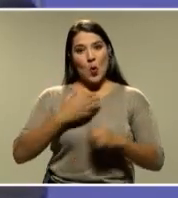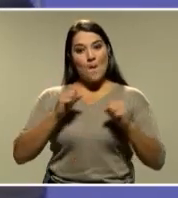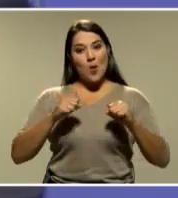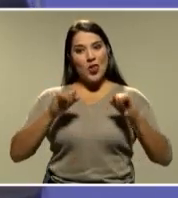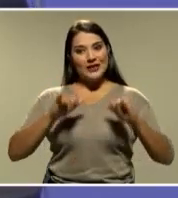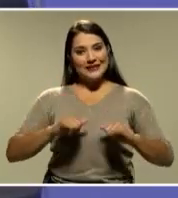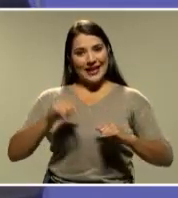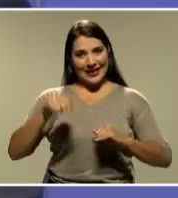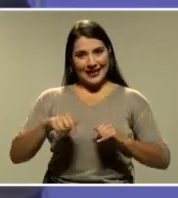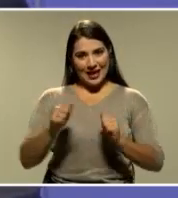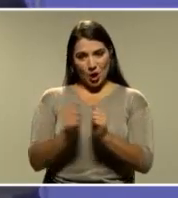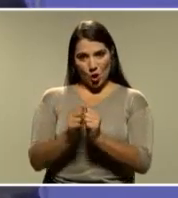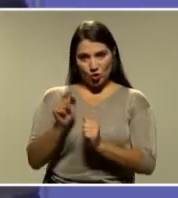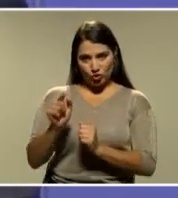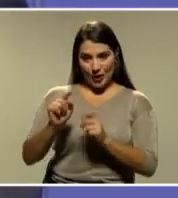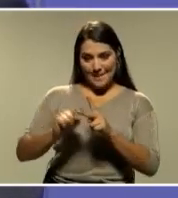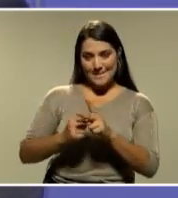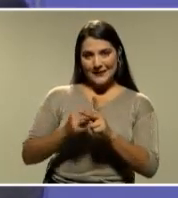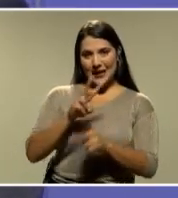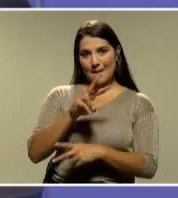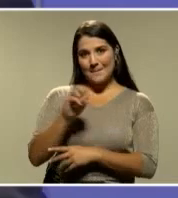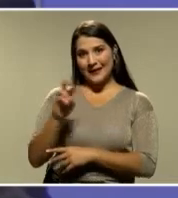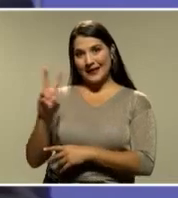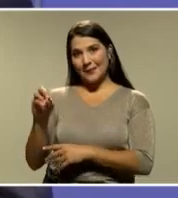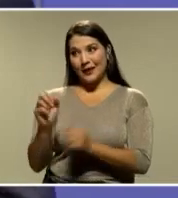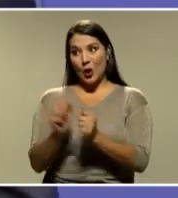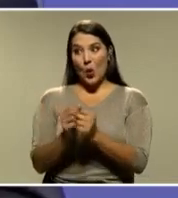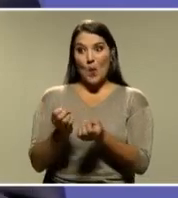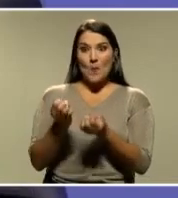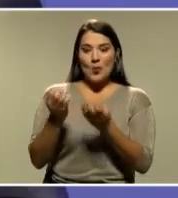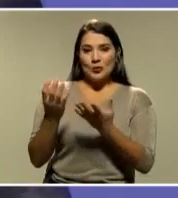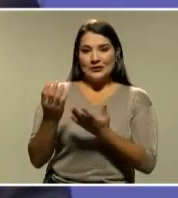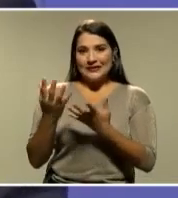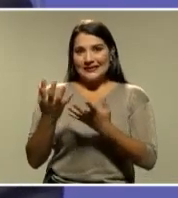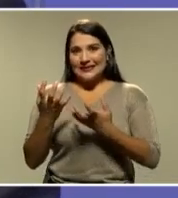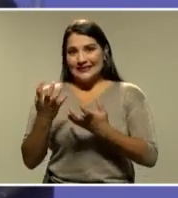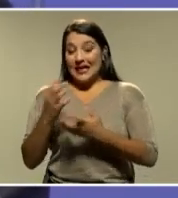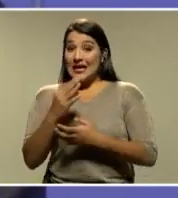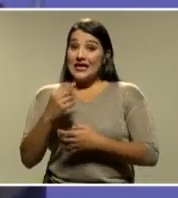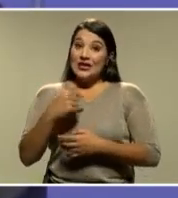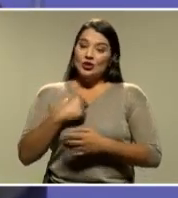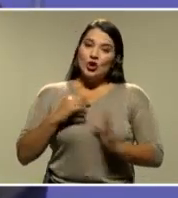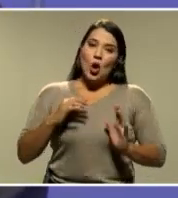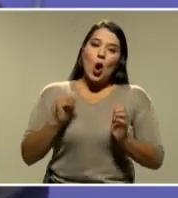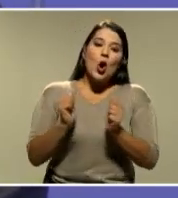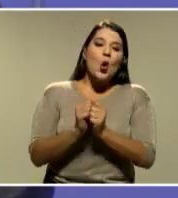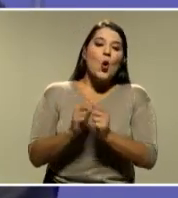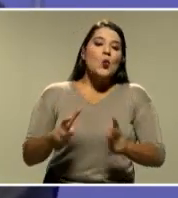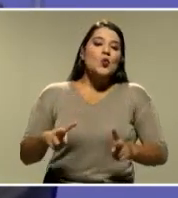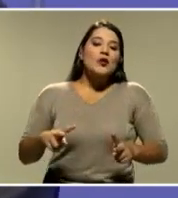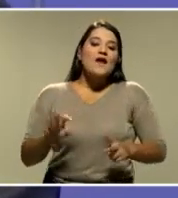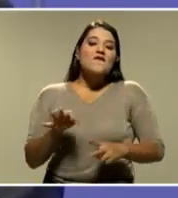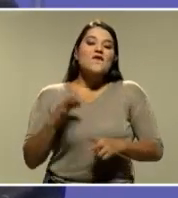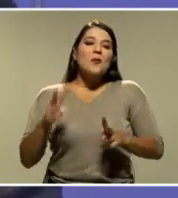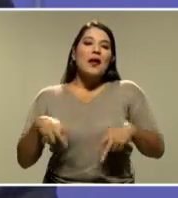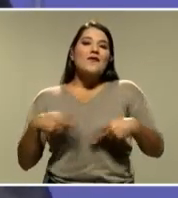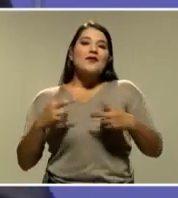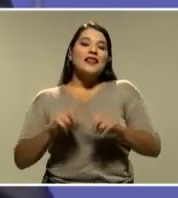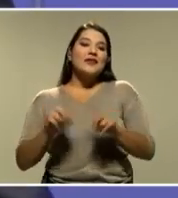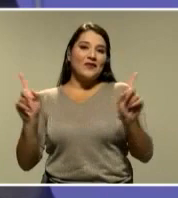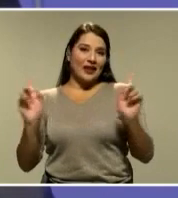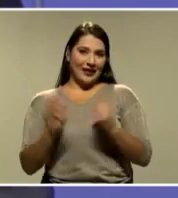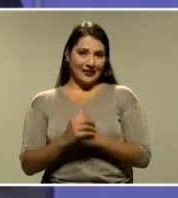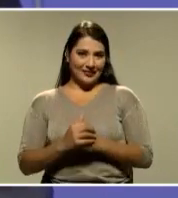usted. Comenzando este 2020 con muchas expectativas, pero en mi caso con una perspectiva diferente de lo que era